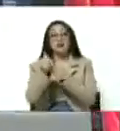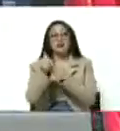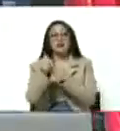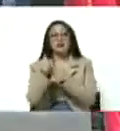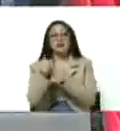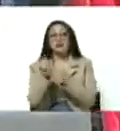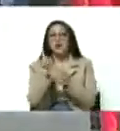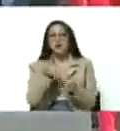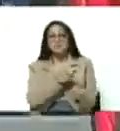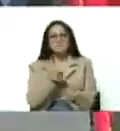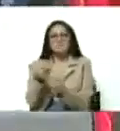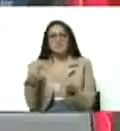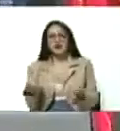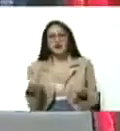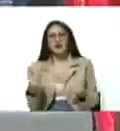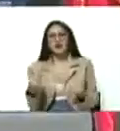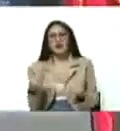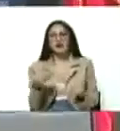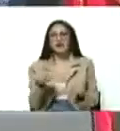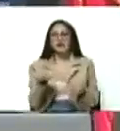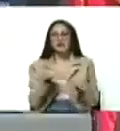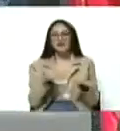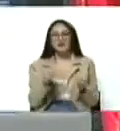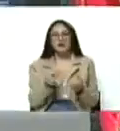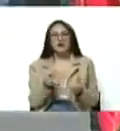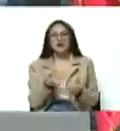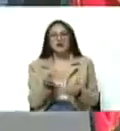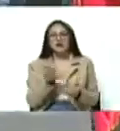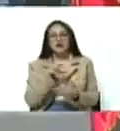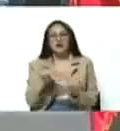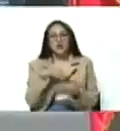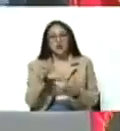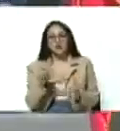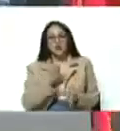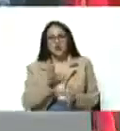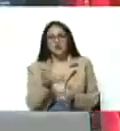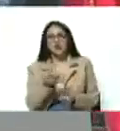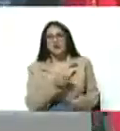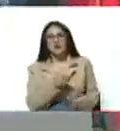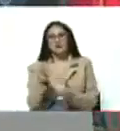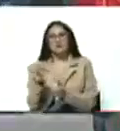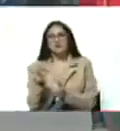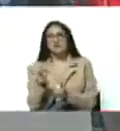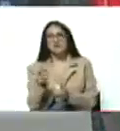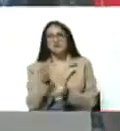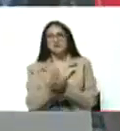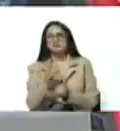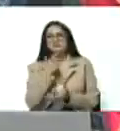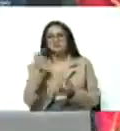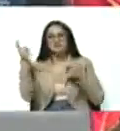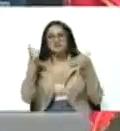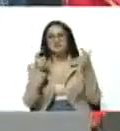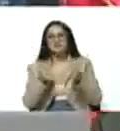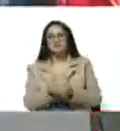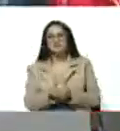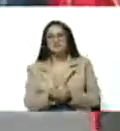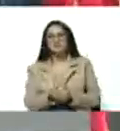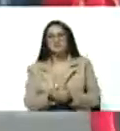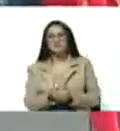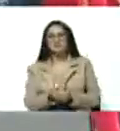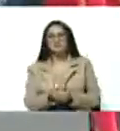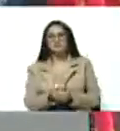las armas, porque aquí el monopolio de las armas ahorita lo tiene la revolución. Y como siempre dijo nuestro comandante Chávez,